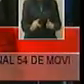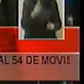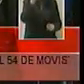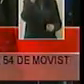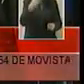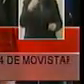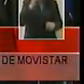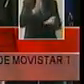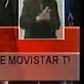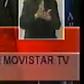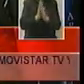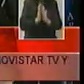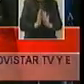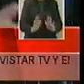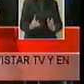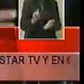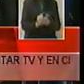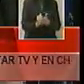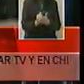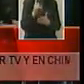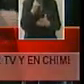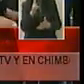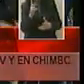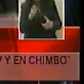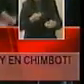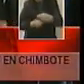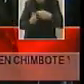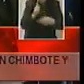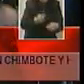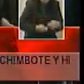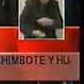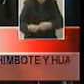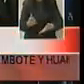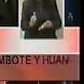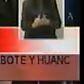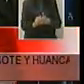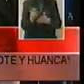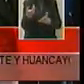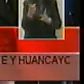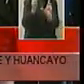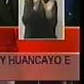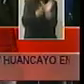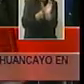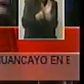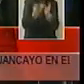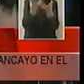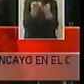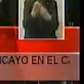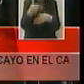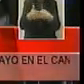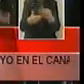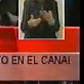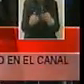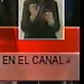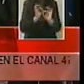Perú necesita tranquilidad. Estos grupetes que están, que se meten por todo sitio, que son de Sendero Luminoso, quieren seguir